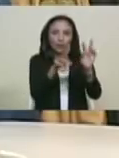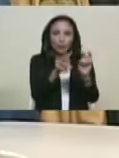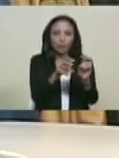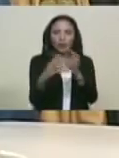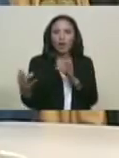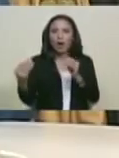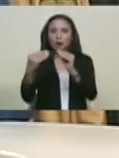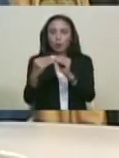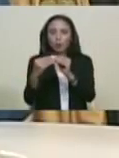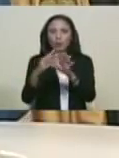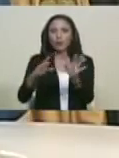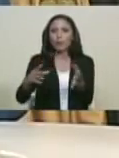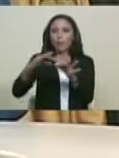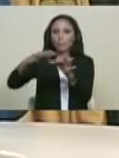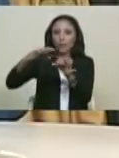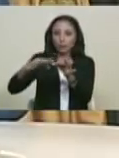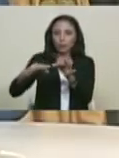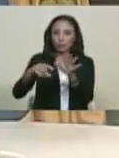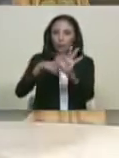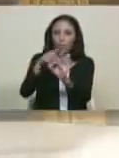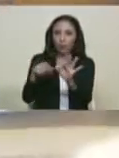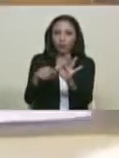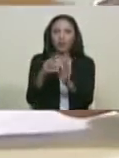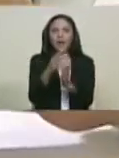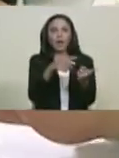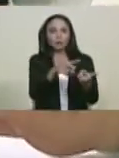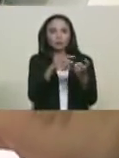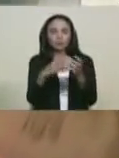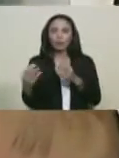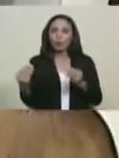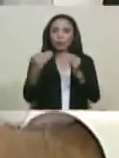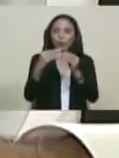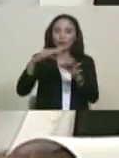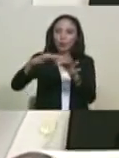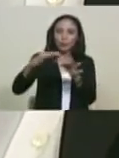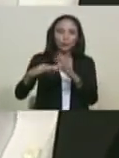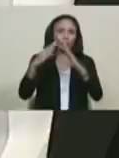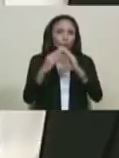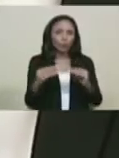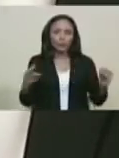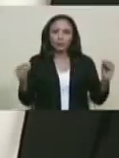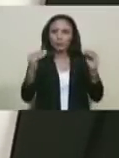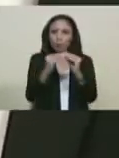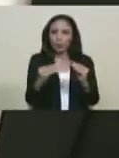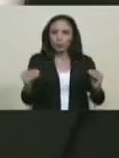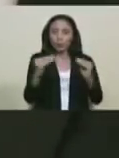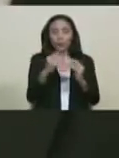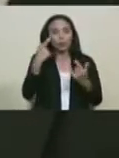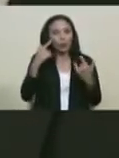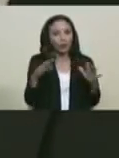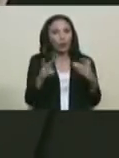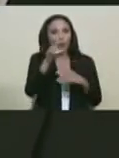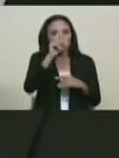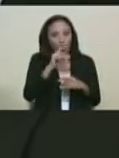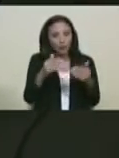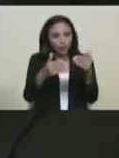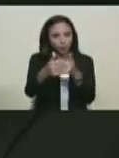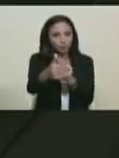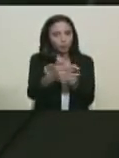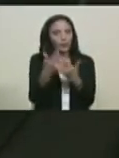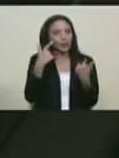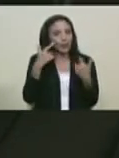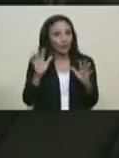al petró y de los salarios anclados del petró yo aspiro que en dos años a más tardar a más